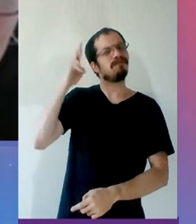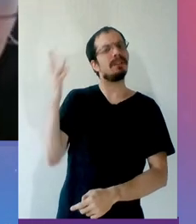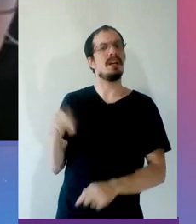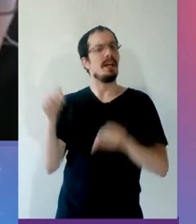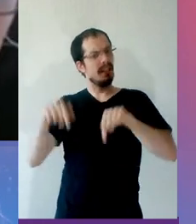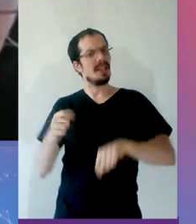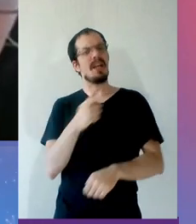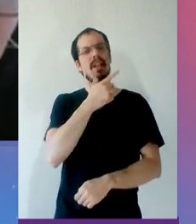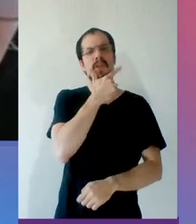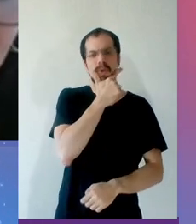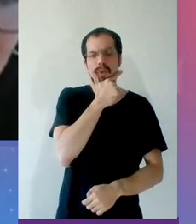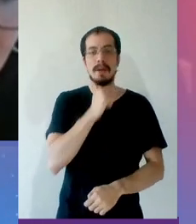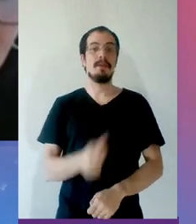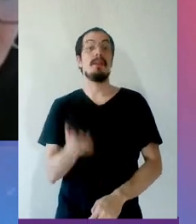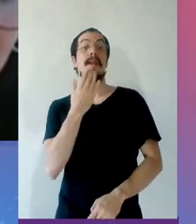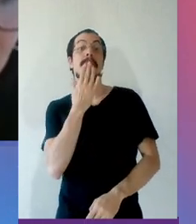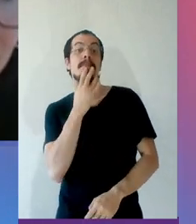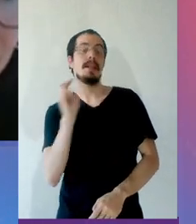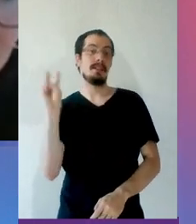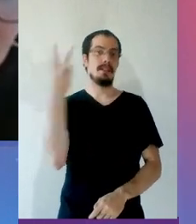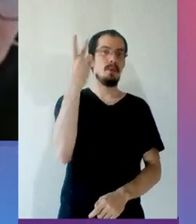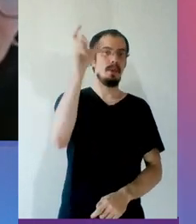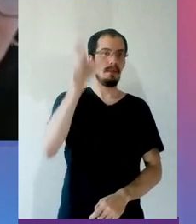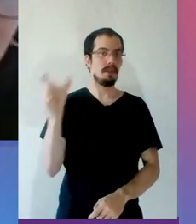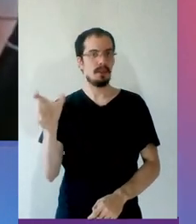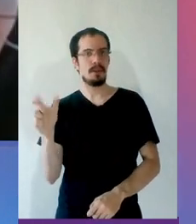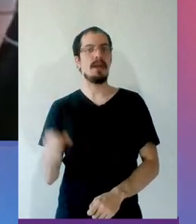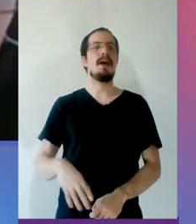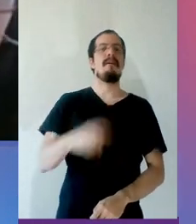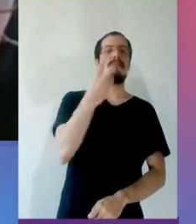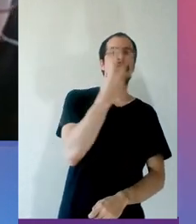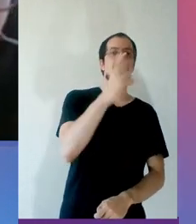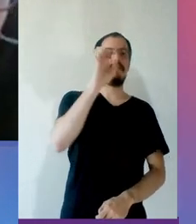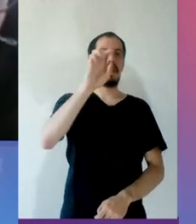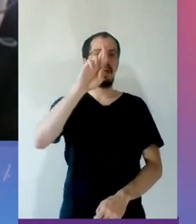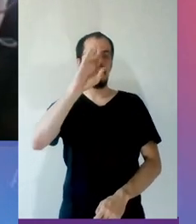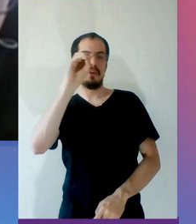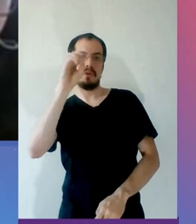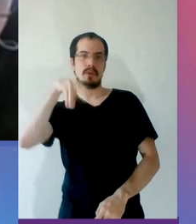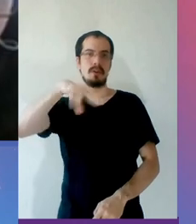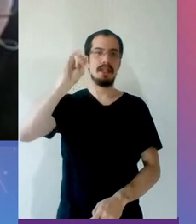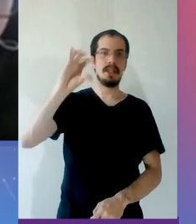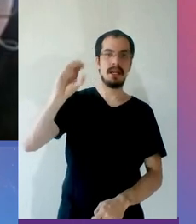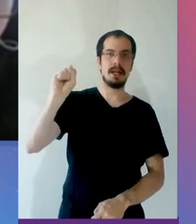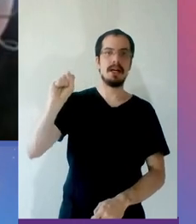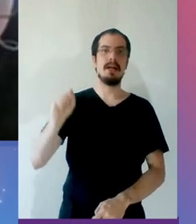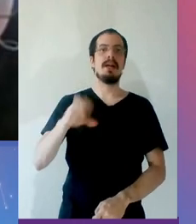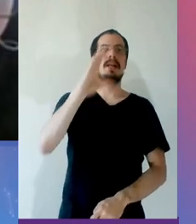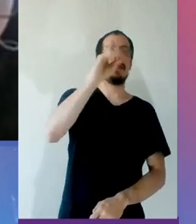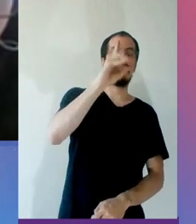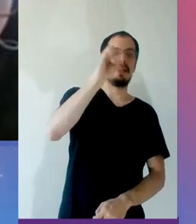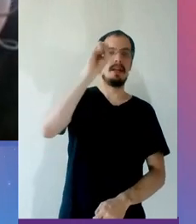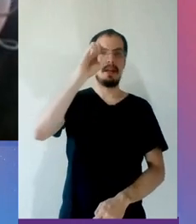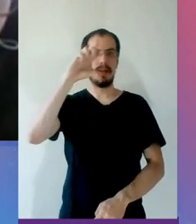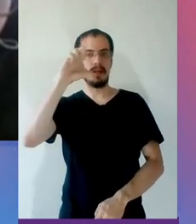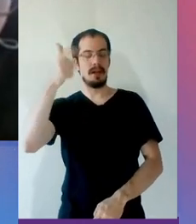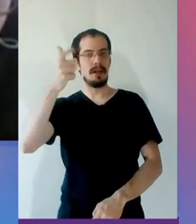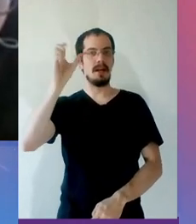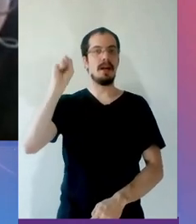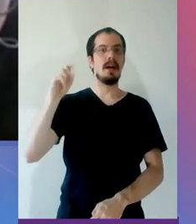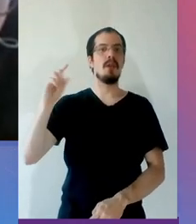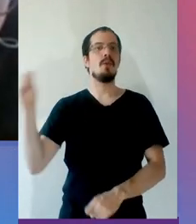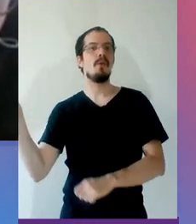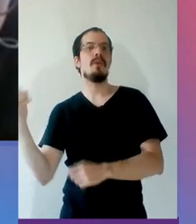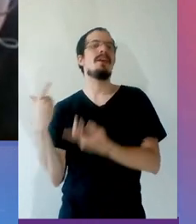tenemos. También está con nosotros Verónica Delgado, fisiatra del Hospital Van Buren de Valparaíso y